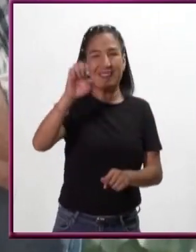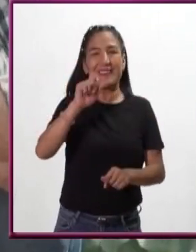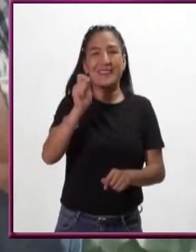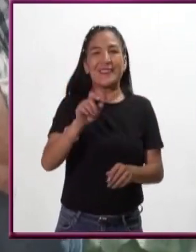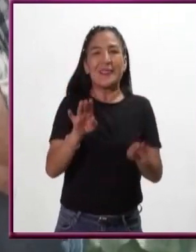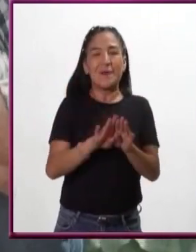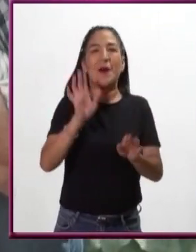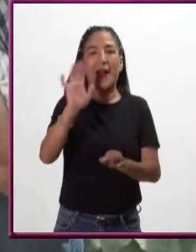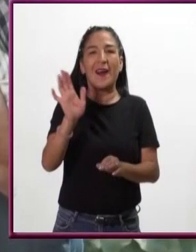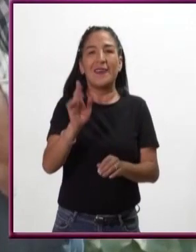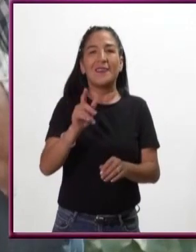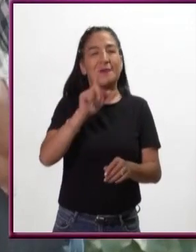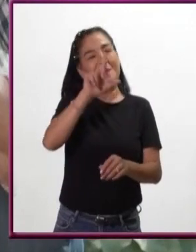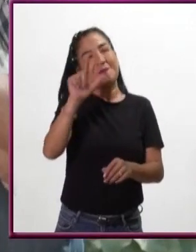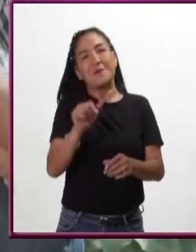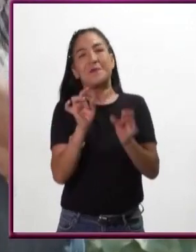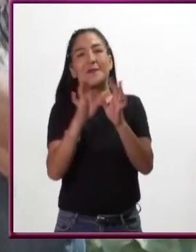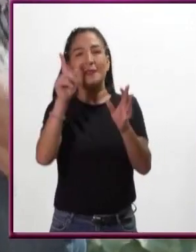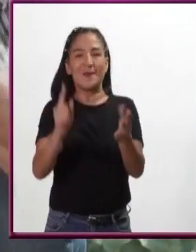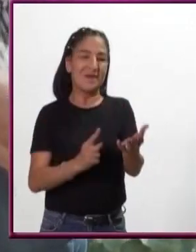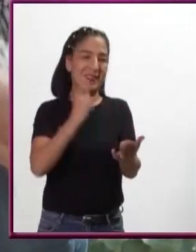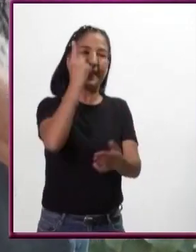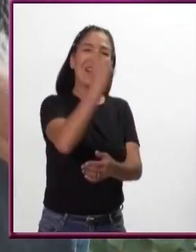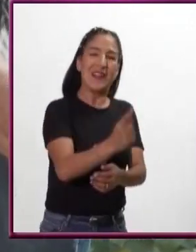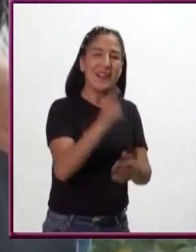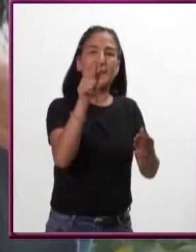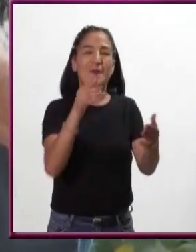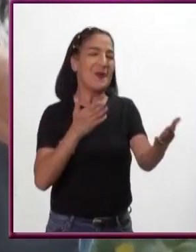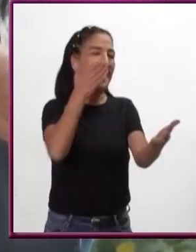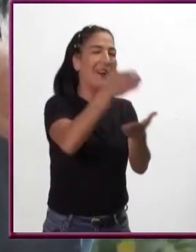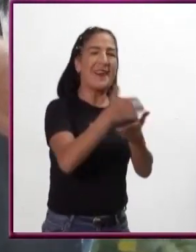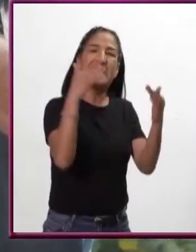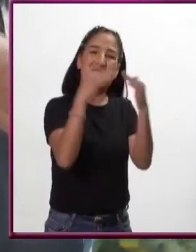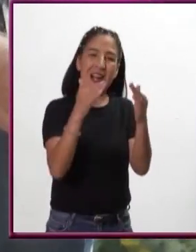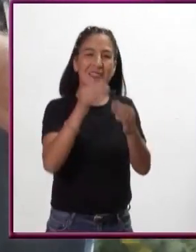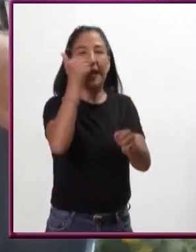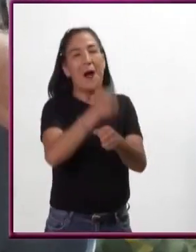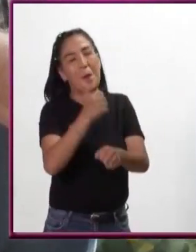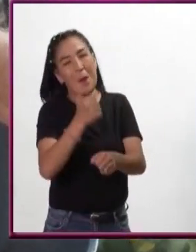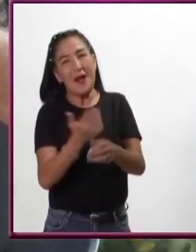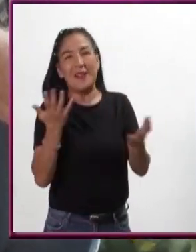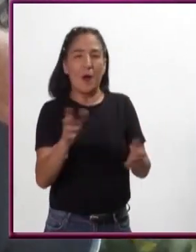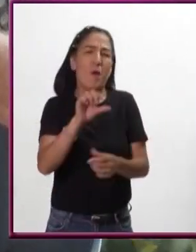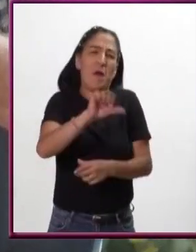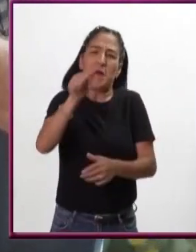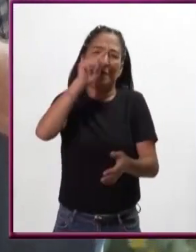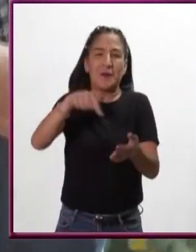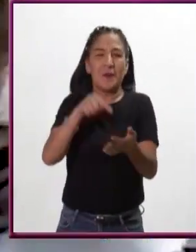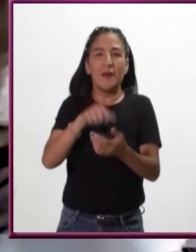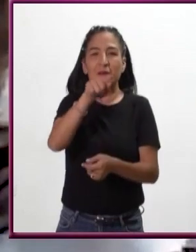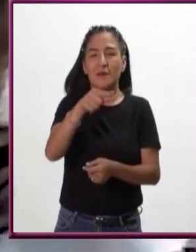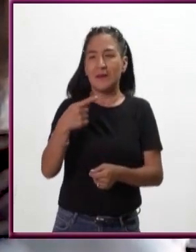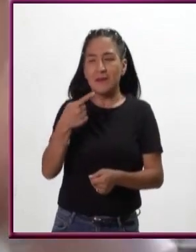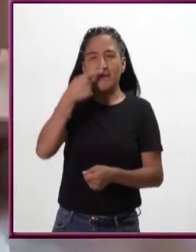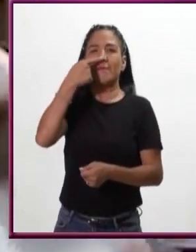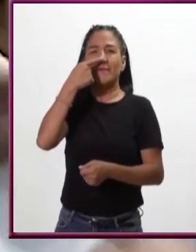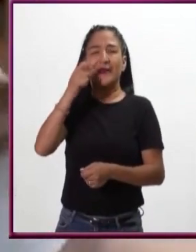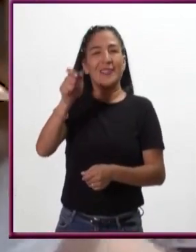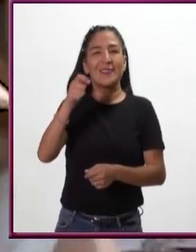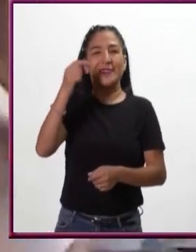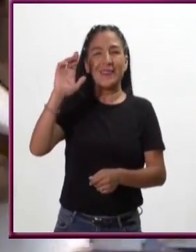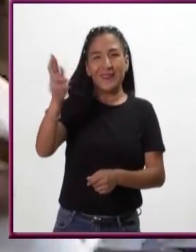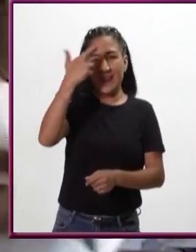de repente, no sé, llegar a casa de la abuela o llegar a algún lugar y tener un aroma que los